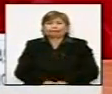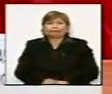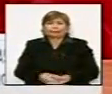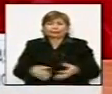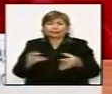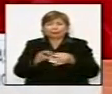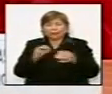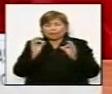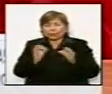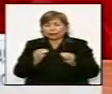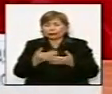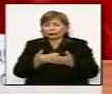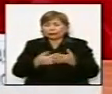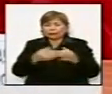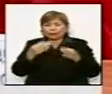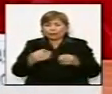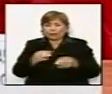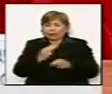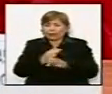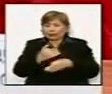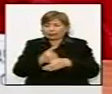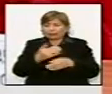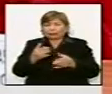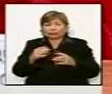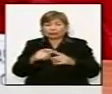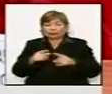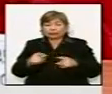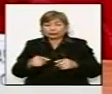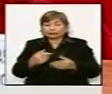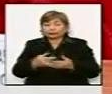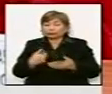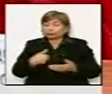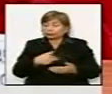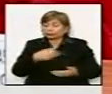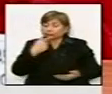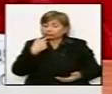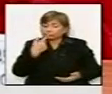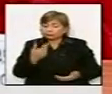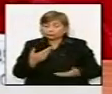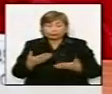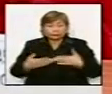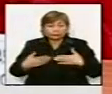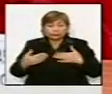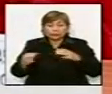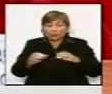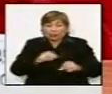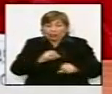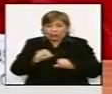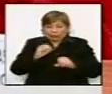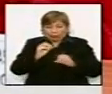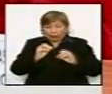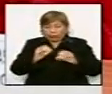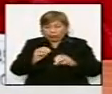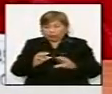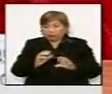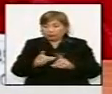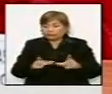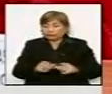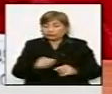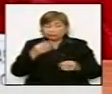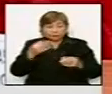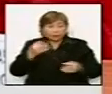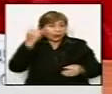digamos, la posesión formal de esos terrenos. Por tanto, lo que yo podría estar gestionando, les dije claramente, es